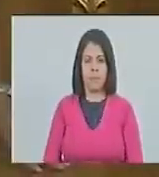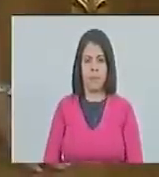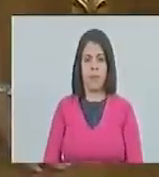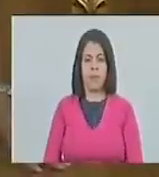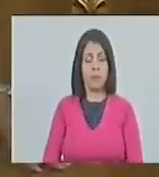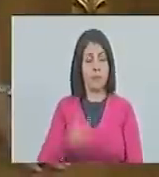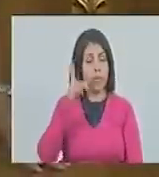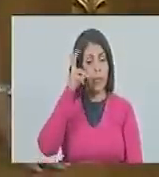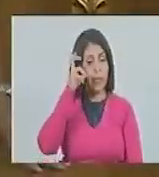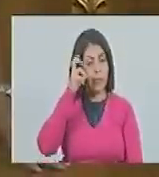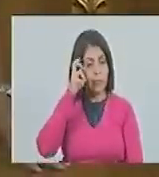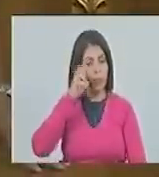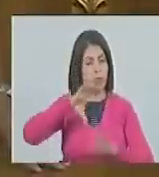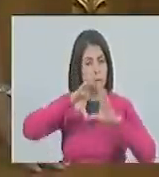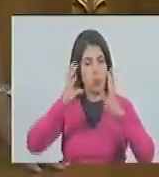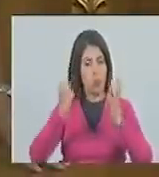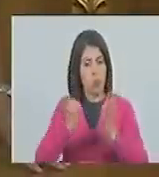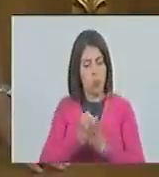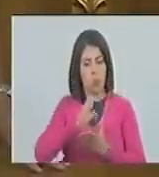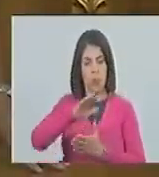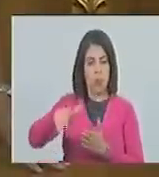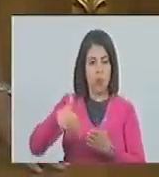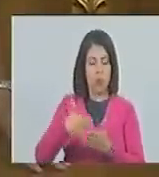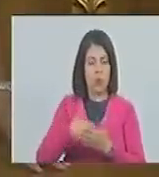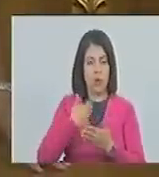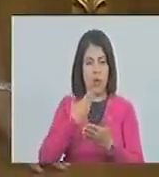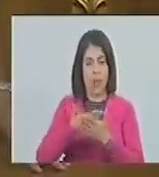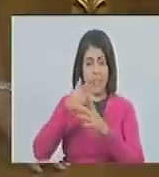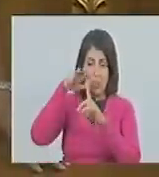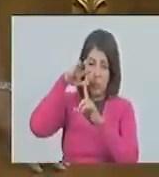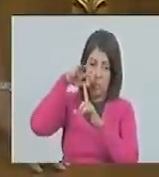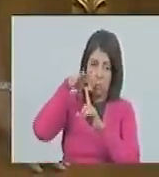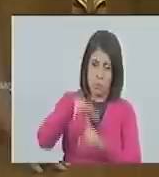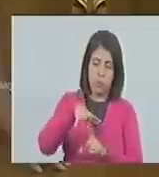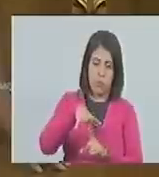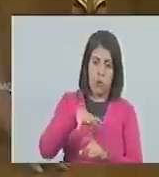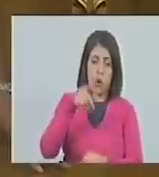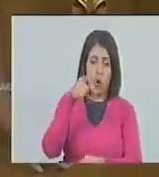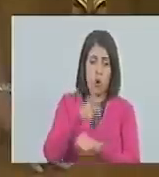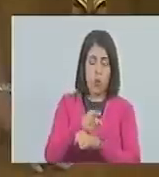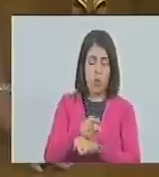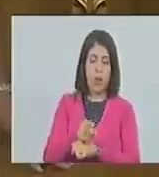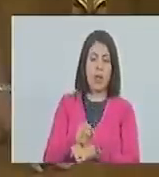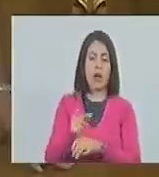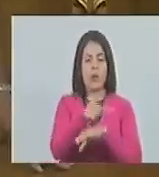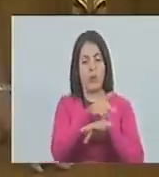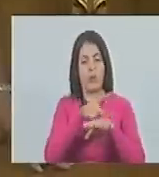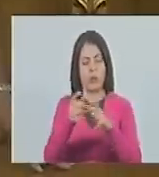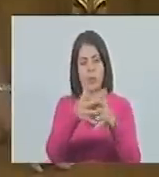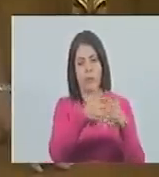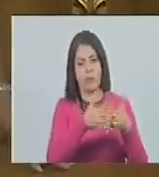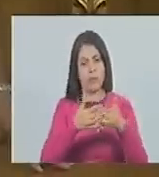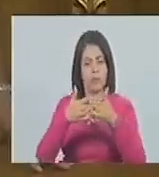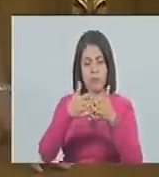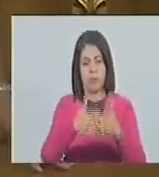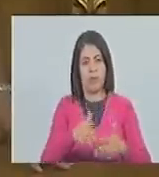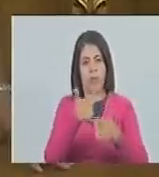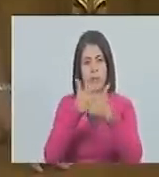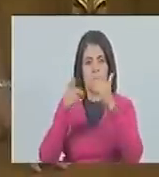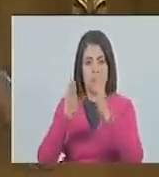resonar alrededor del planeta hasta que la presión obligue al gobierno norteamericano a liberar a Alex